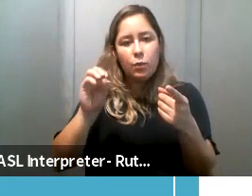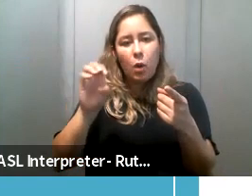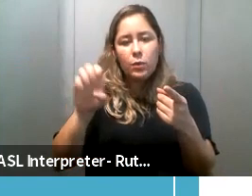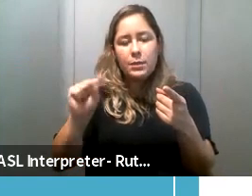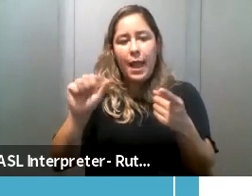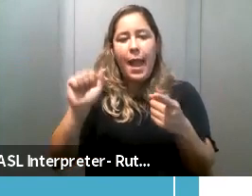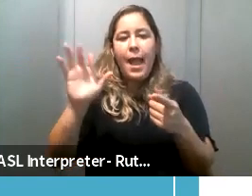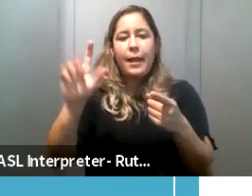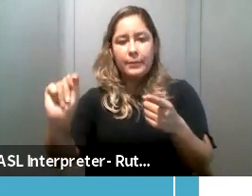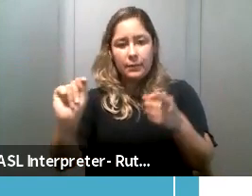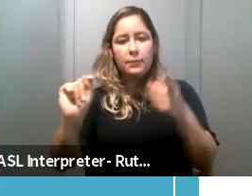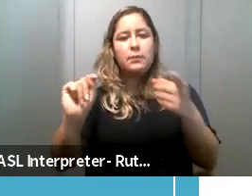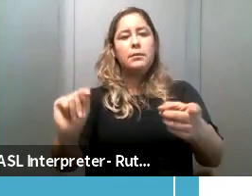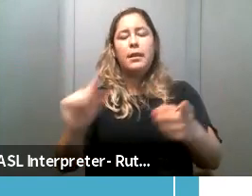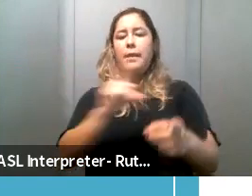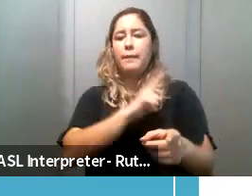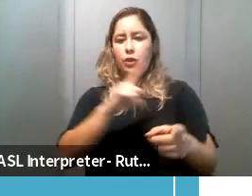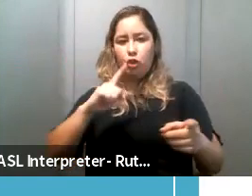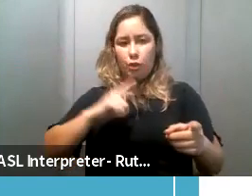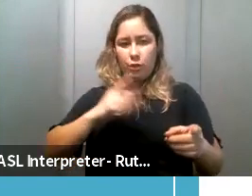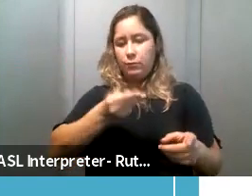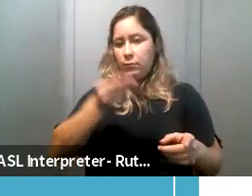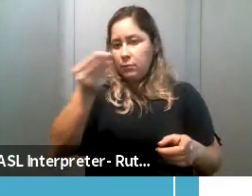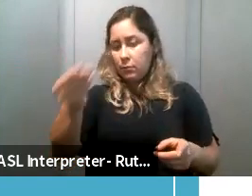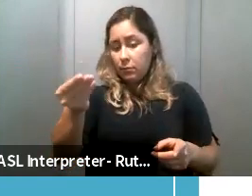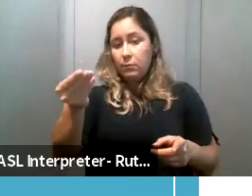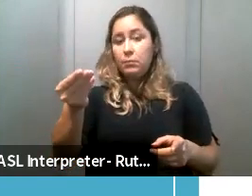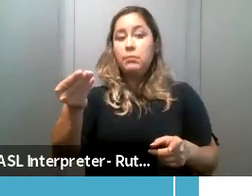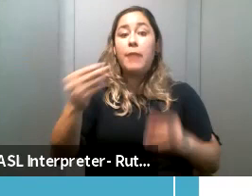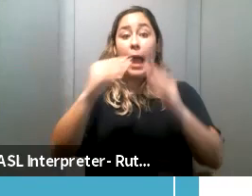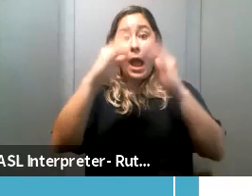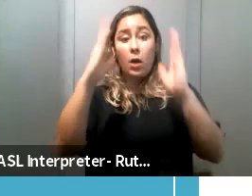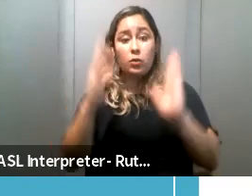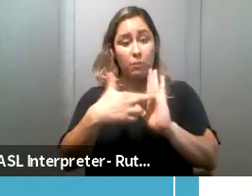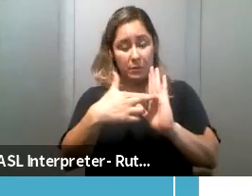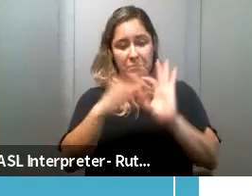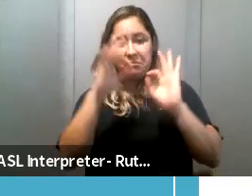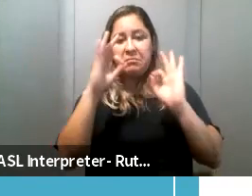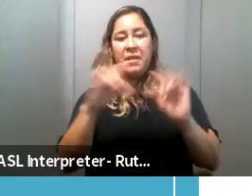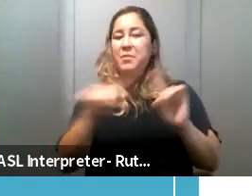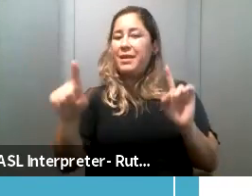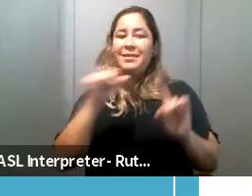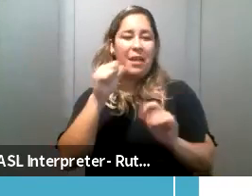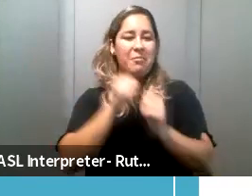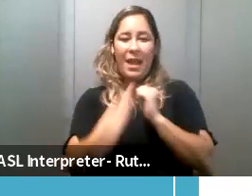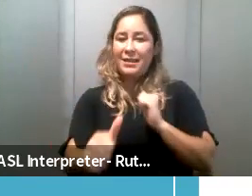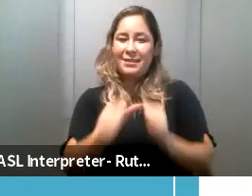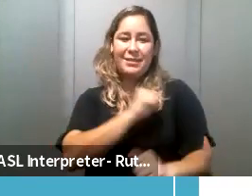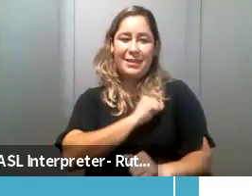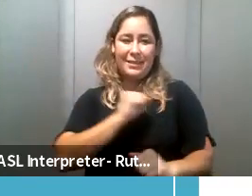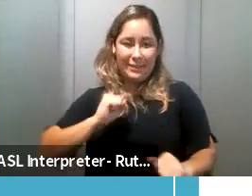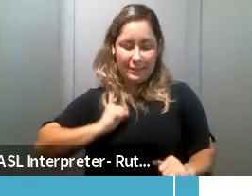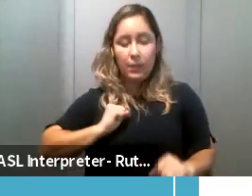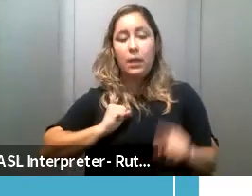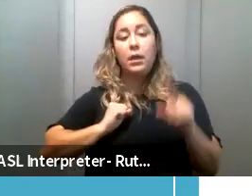la Casa de Representantes, pero no el Senado. Y en el HEROES Act sí tiene